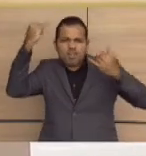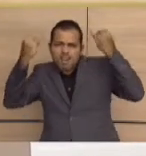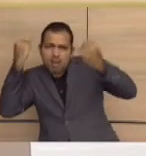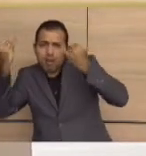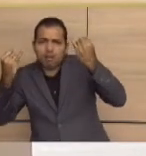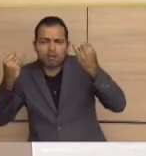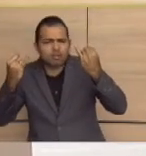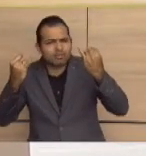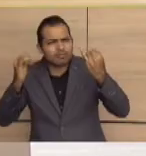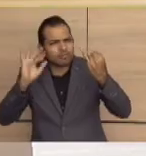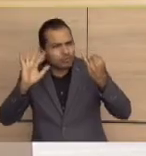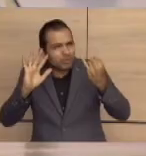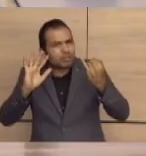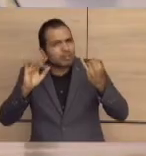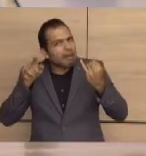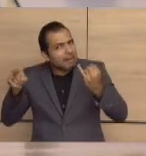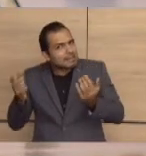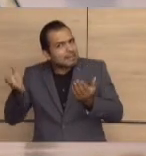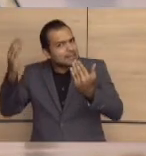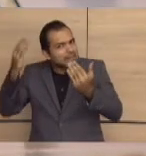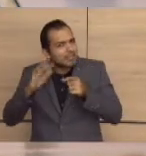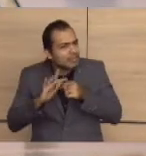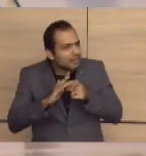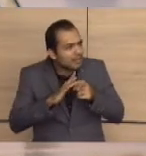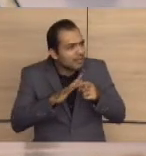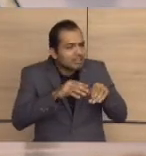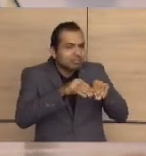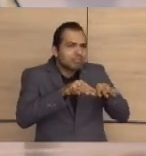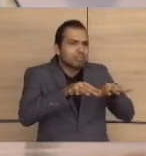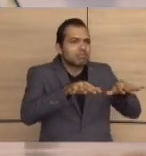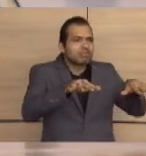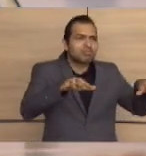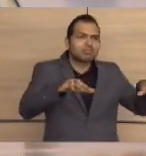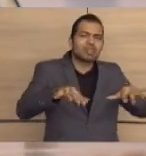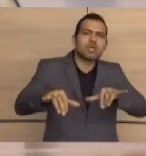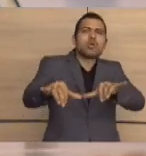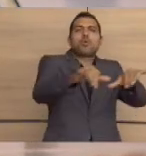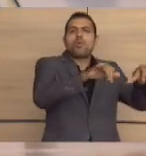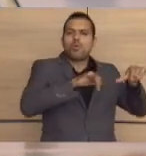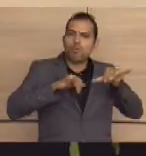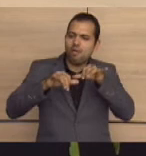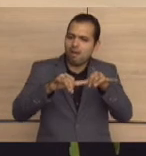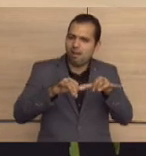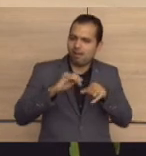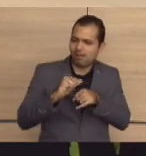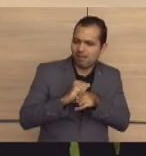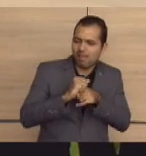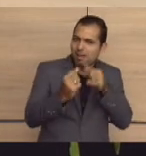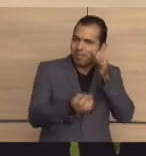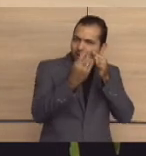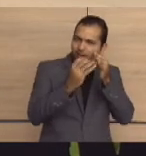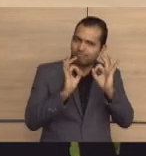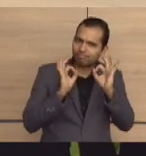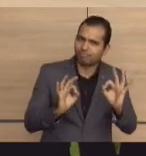cosas que ustedes nos dicen son los más locos, los más descentrados, sea un imperativo en la práctica pedagógica, en las condiciones de